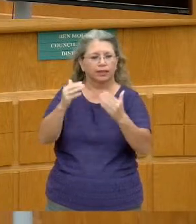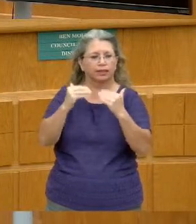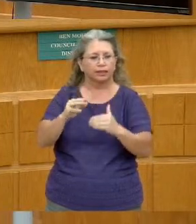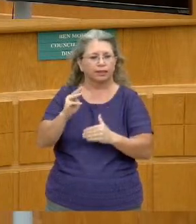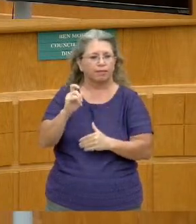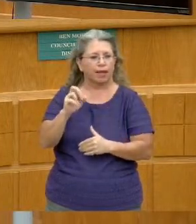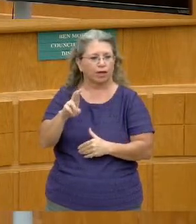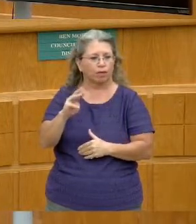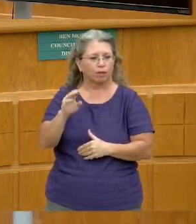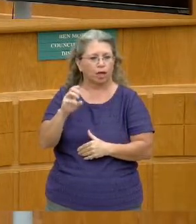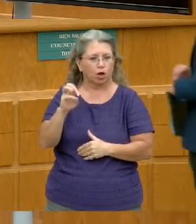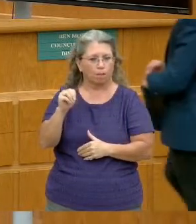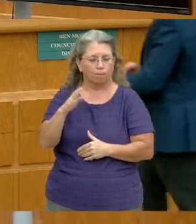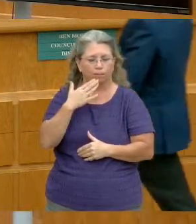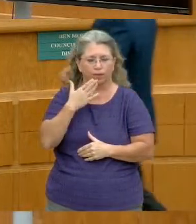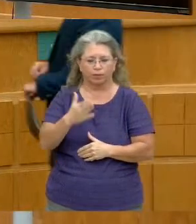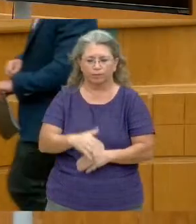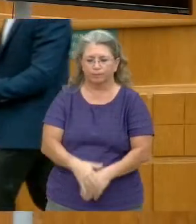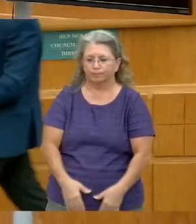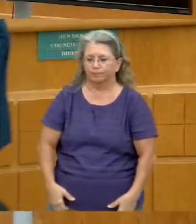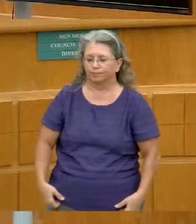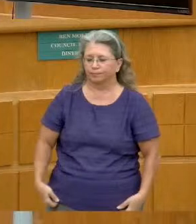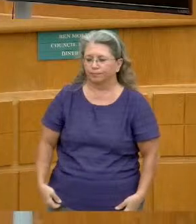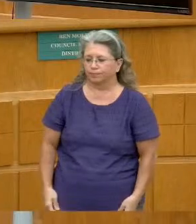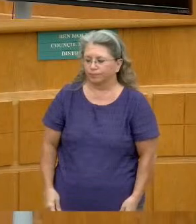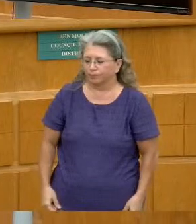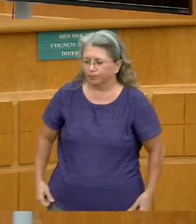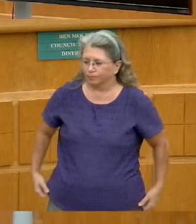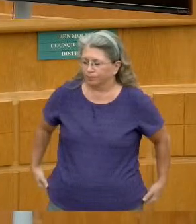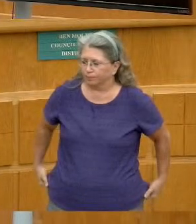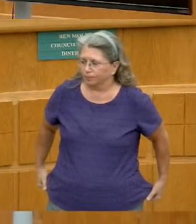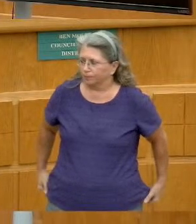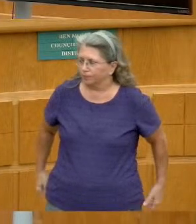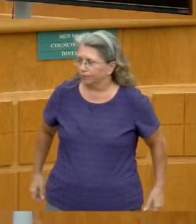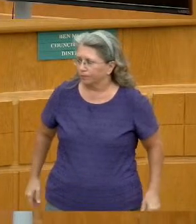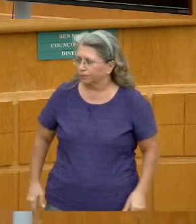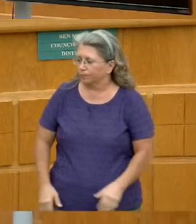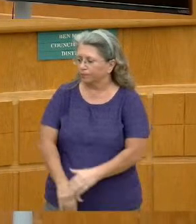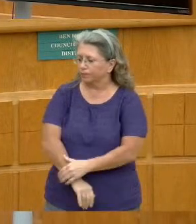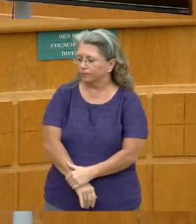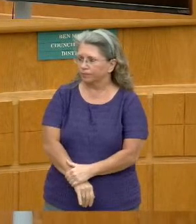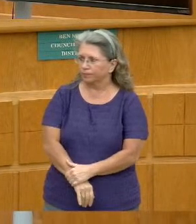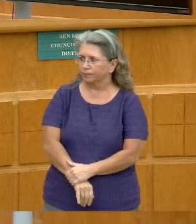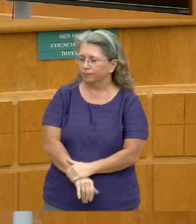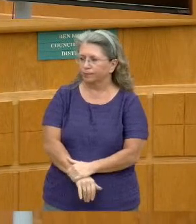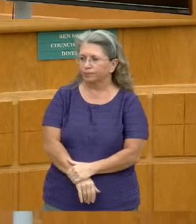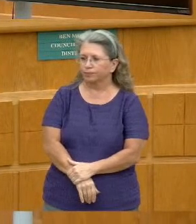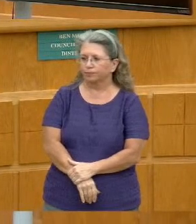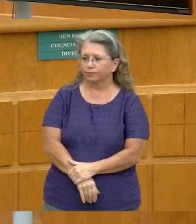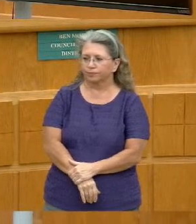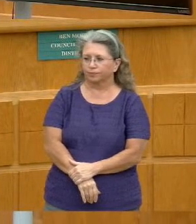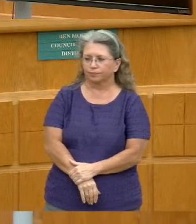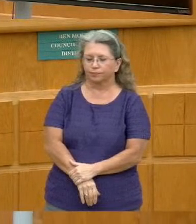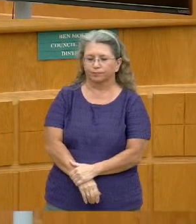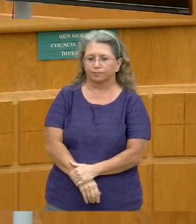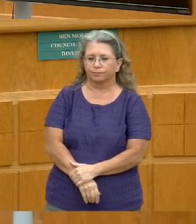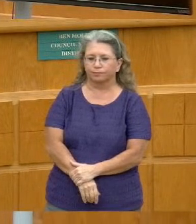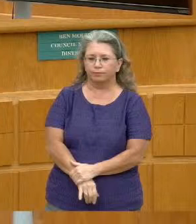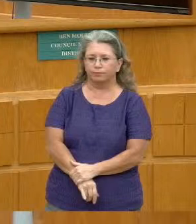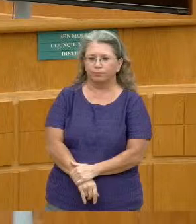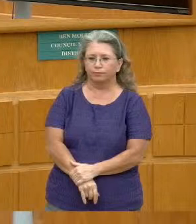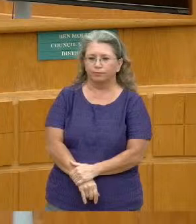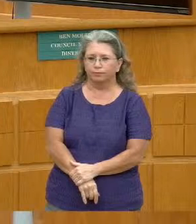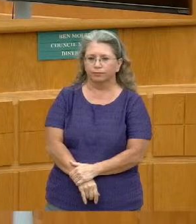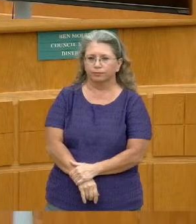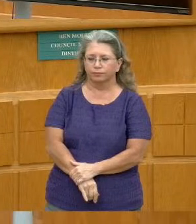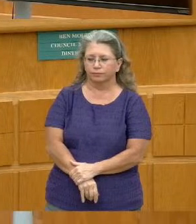En resumen, las cifras más recientes indican que en las últimas 24 horas se han reportado 205 casos confirmados por el